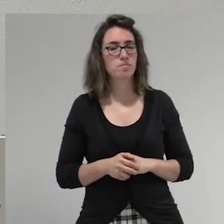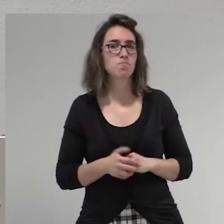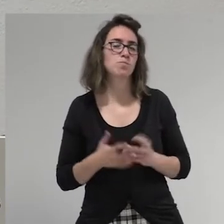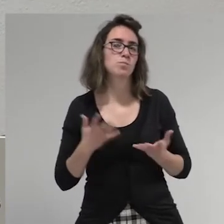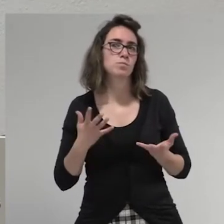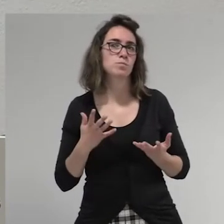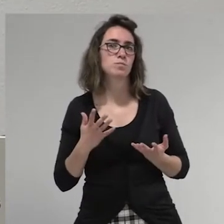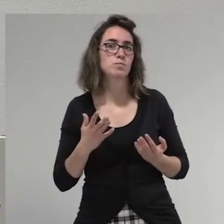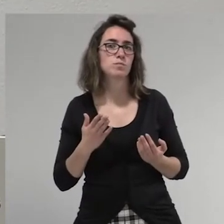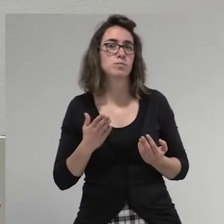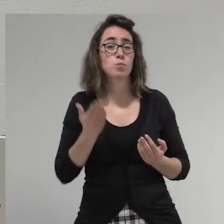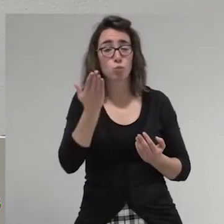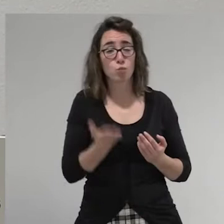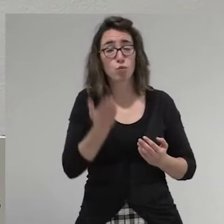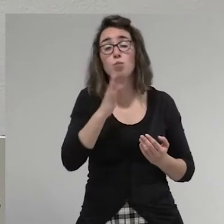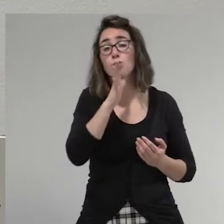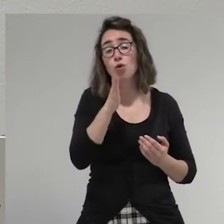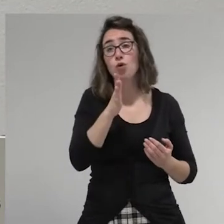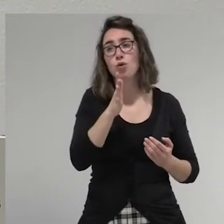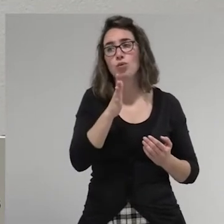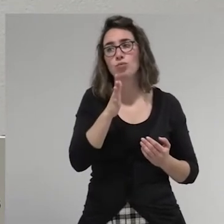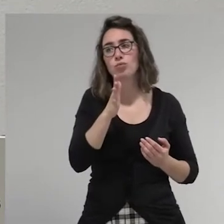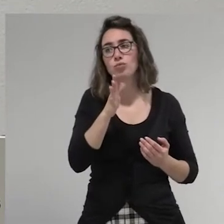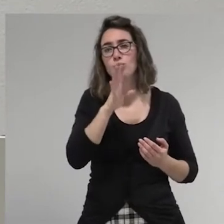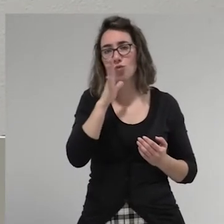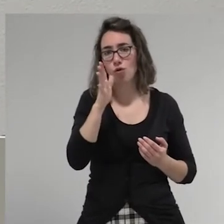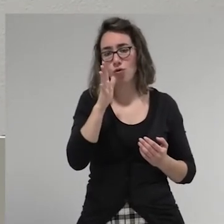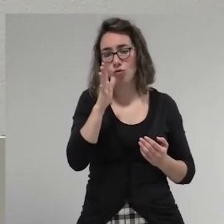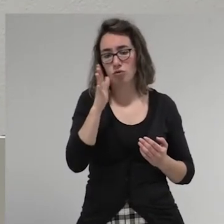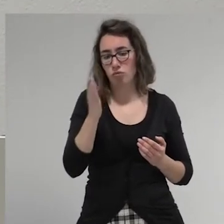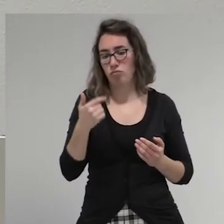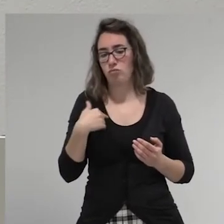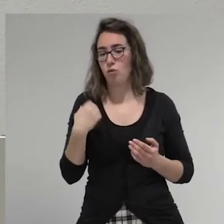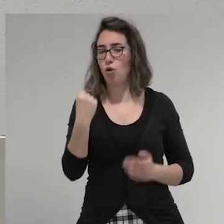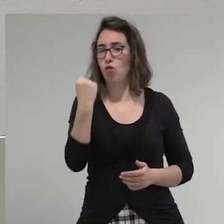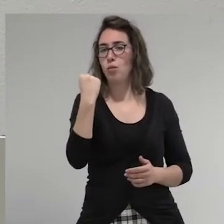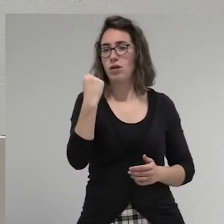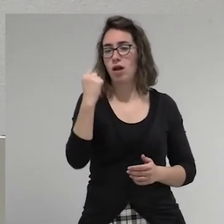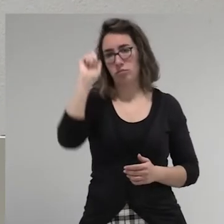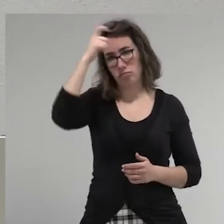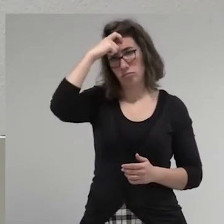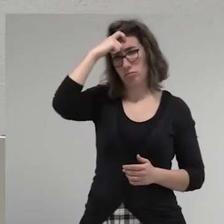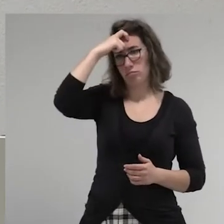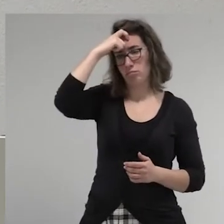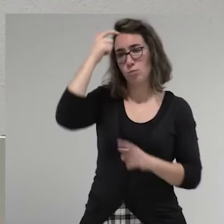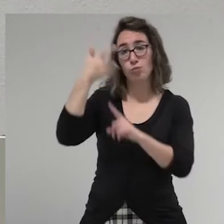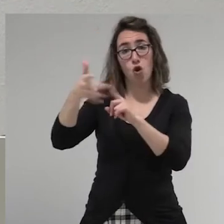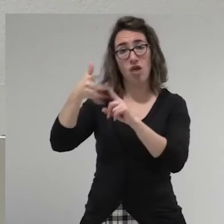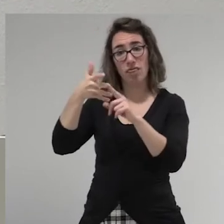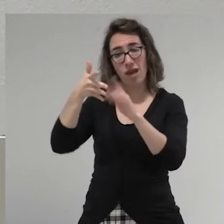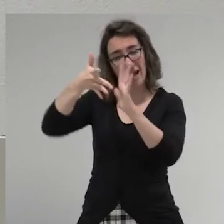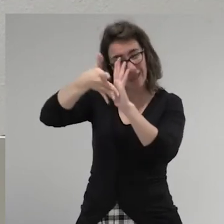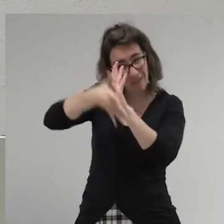Digamos, porque también, a su vez, altera las concepciones dominantes sobre lo que es violencia o sobre lo que podemos nombrar como